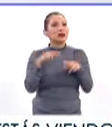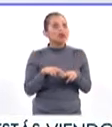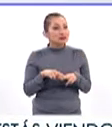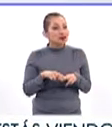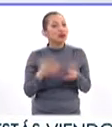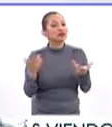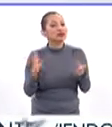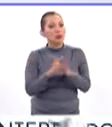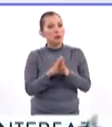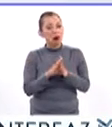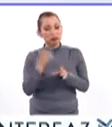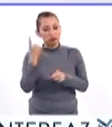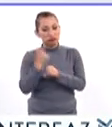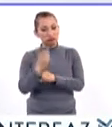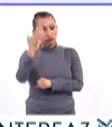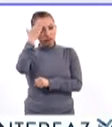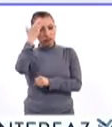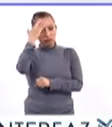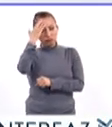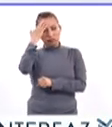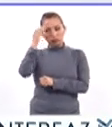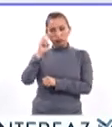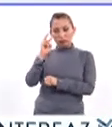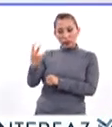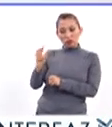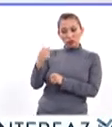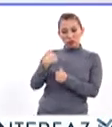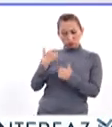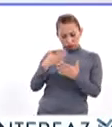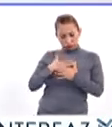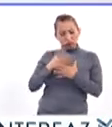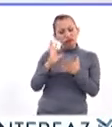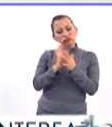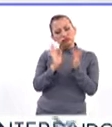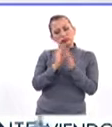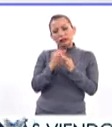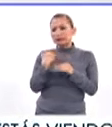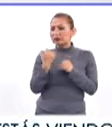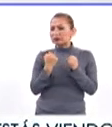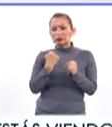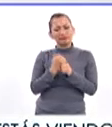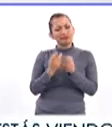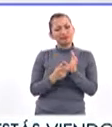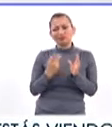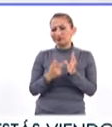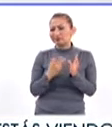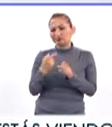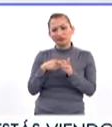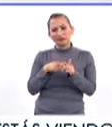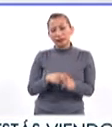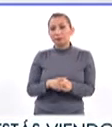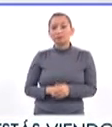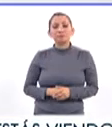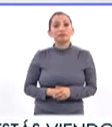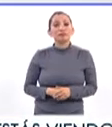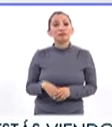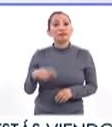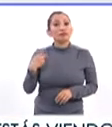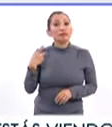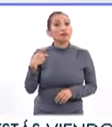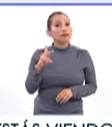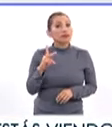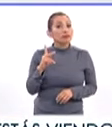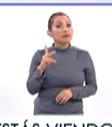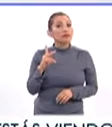maestros estemos al frente, ¿no? Cubriendo este papel por siglos ya mantenido. Sin